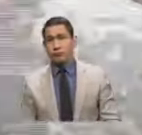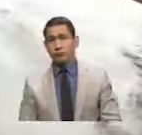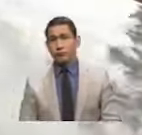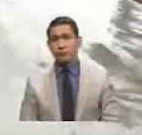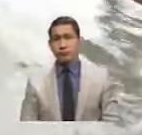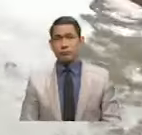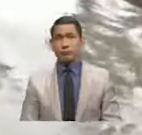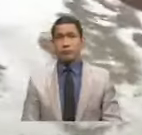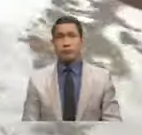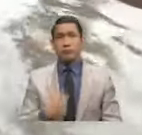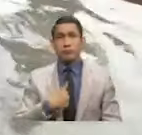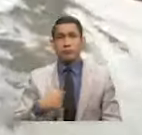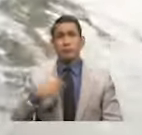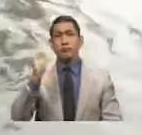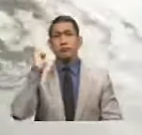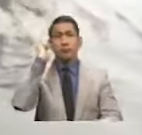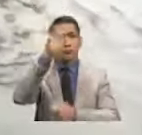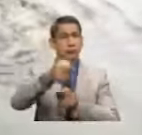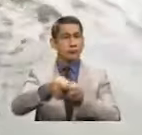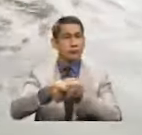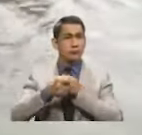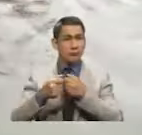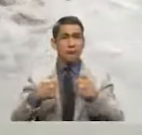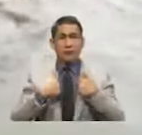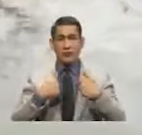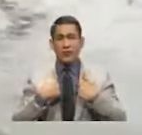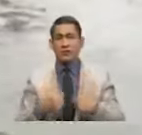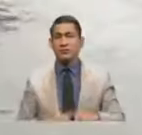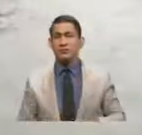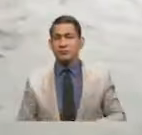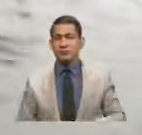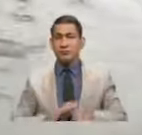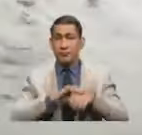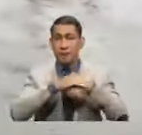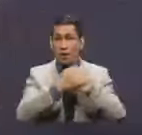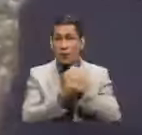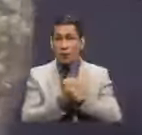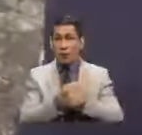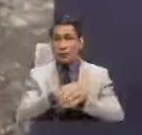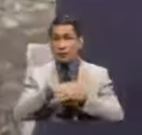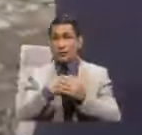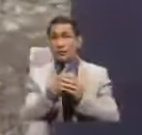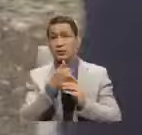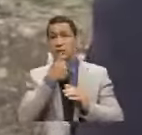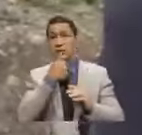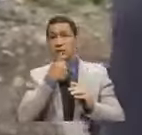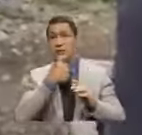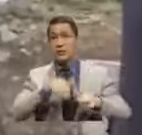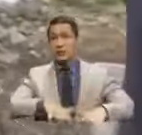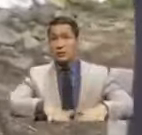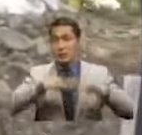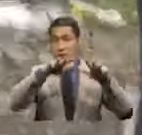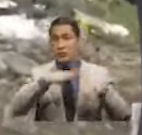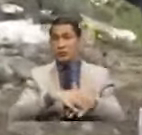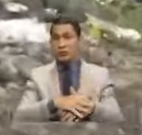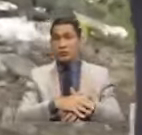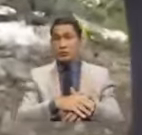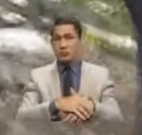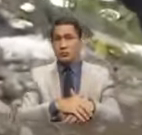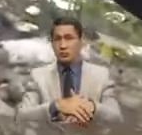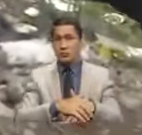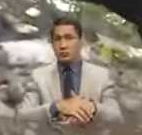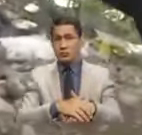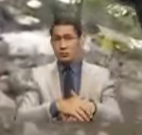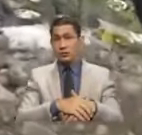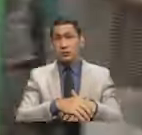de 7 libras y media. ¿Dónde me la vas a llevar? Aprovechando las aguas, el invierno, que nos da una fuente de